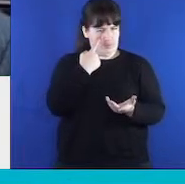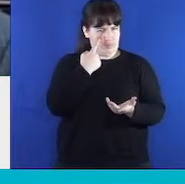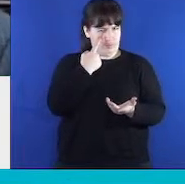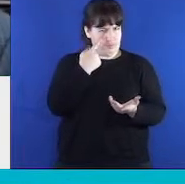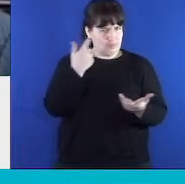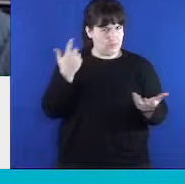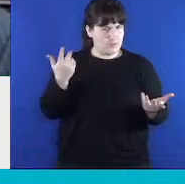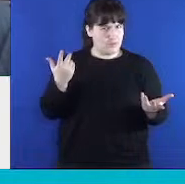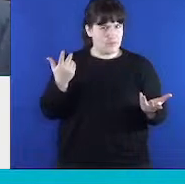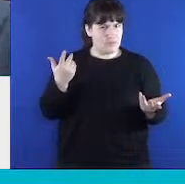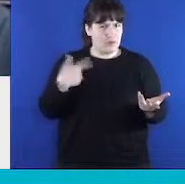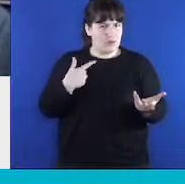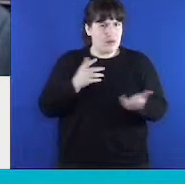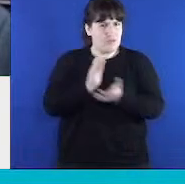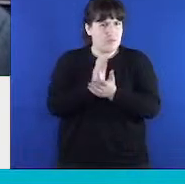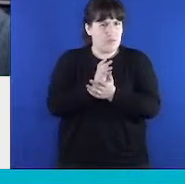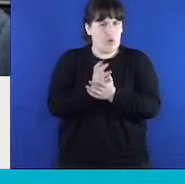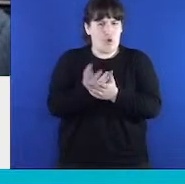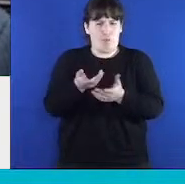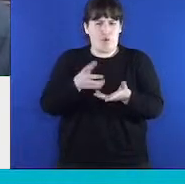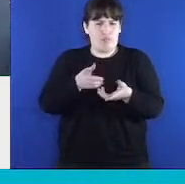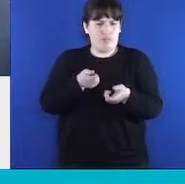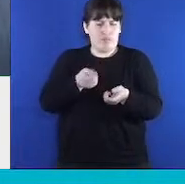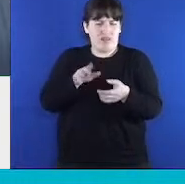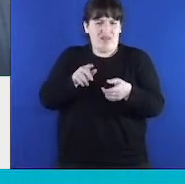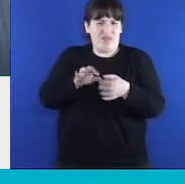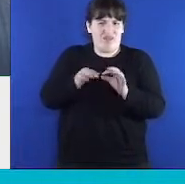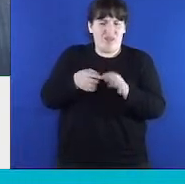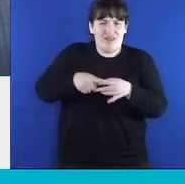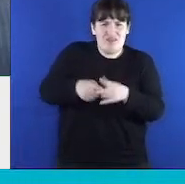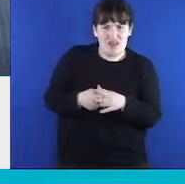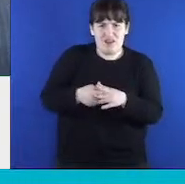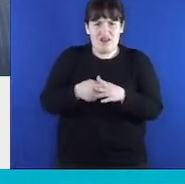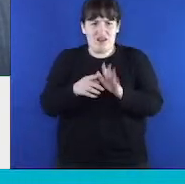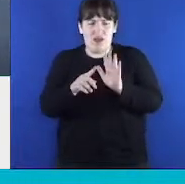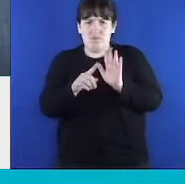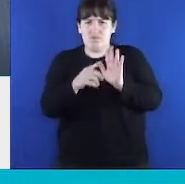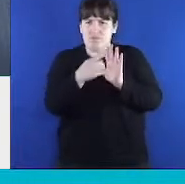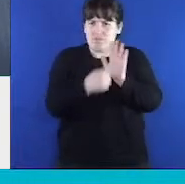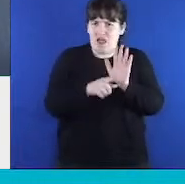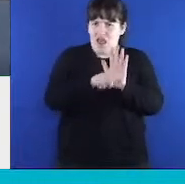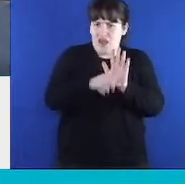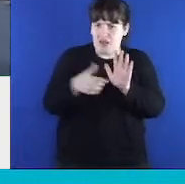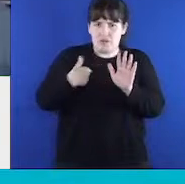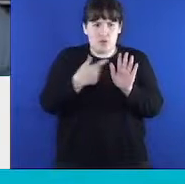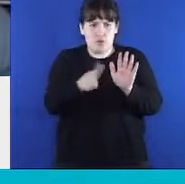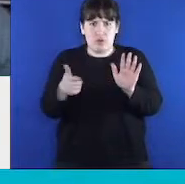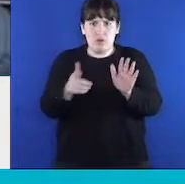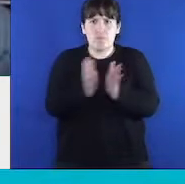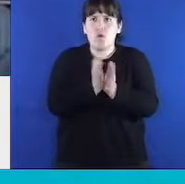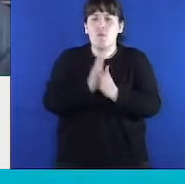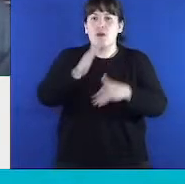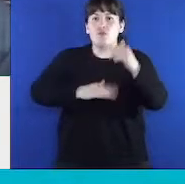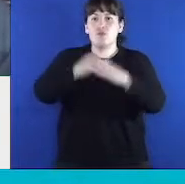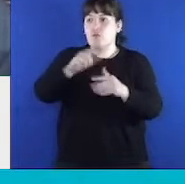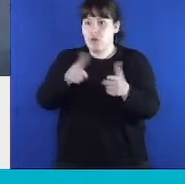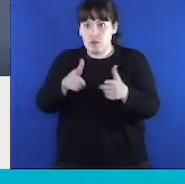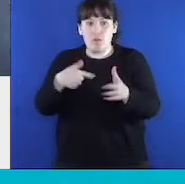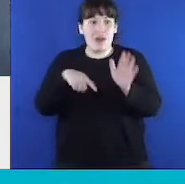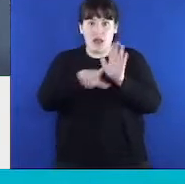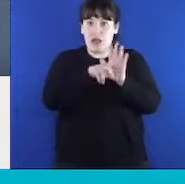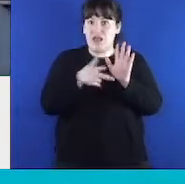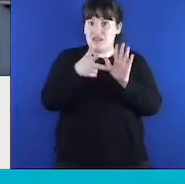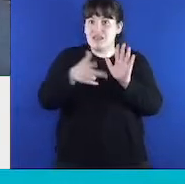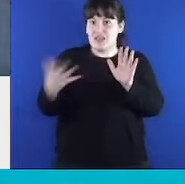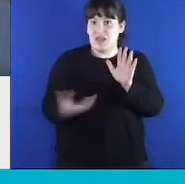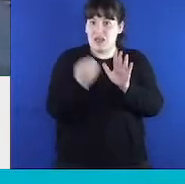técnica legislativa o de una gravedad legislativa importante? Porque no es cierto que no se crea estructura, porque la propia ley dice que se crea un directorio, que hoy no